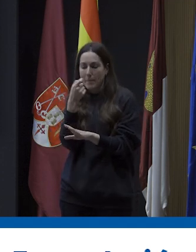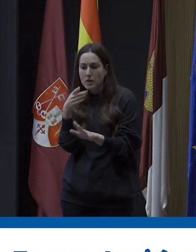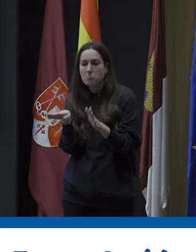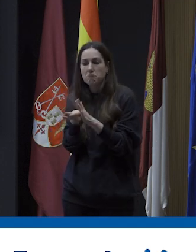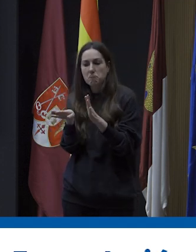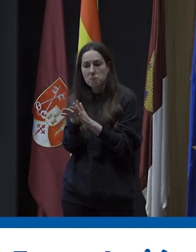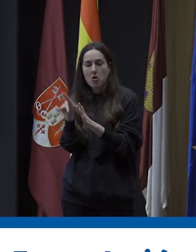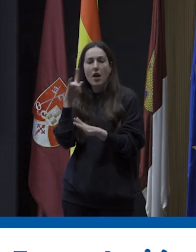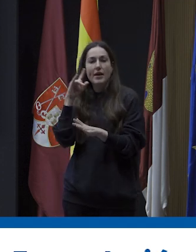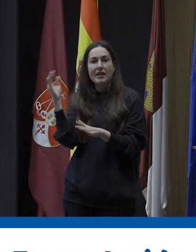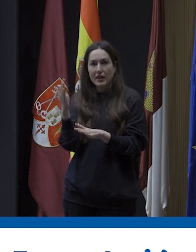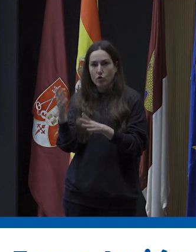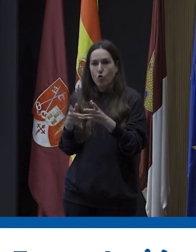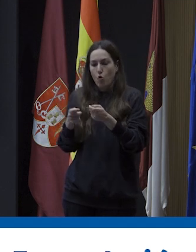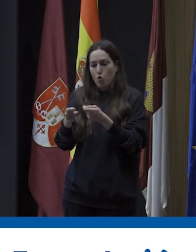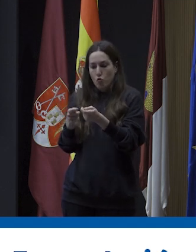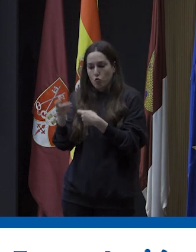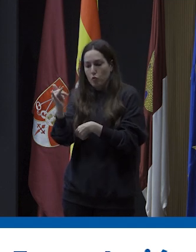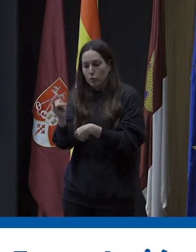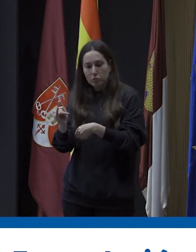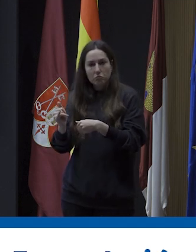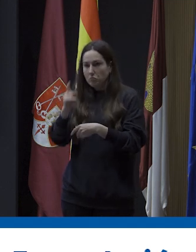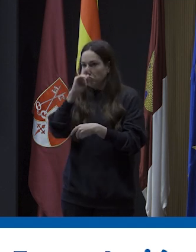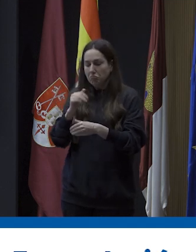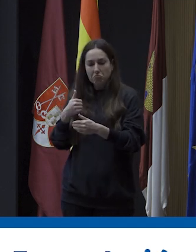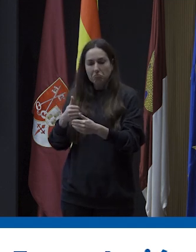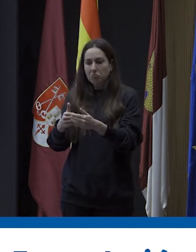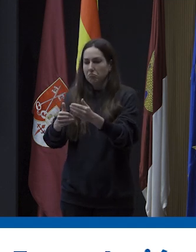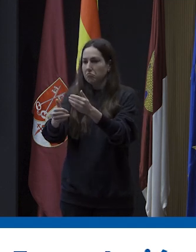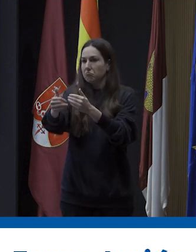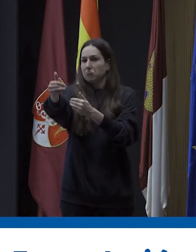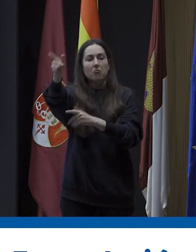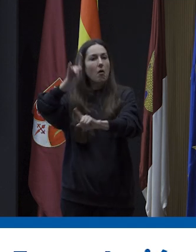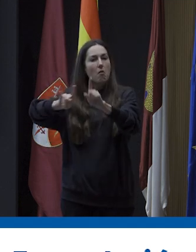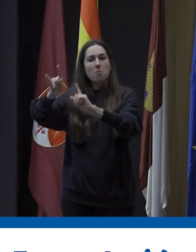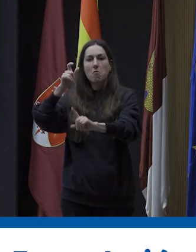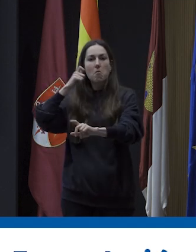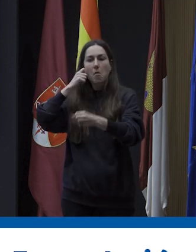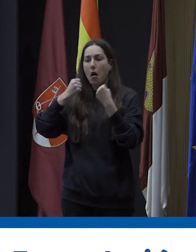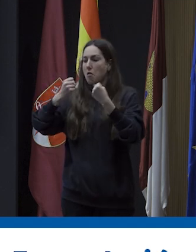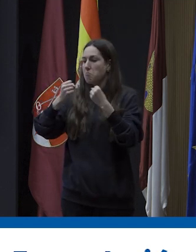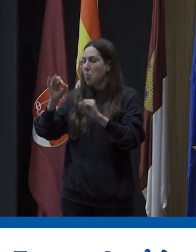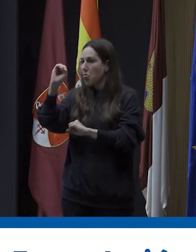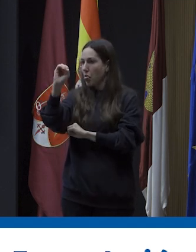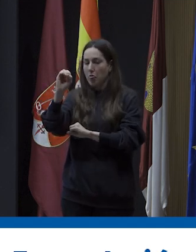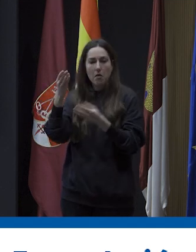de riesgo controlados, pueden estar muchos años sin volver a tener problemas de salud y haciendo una vida